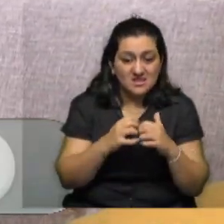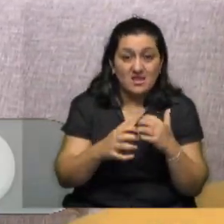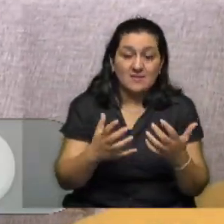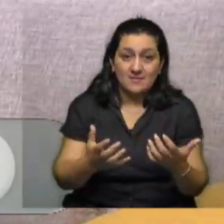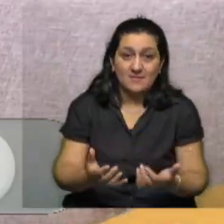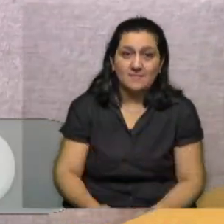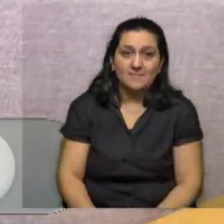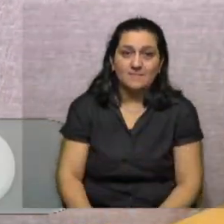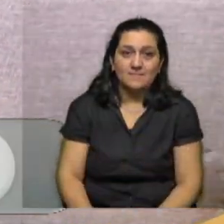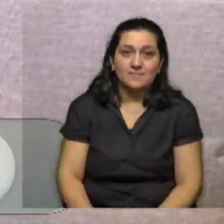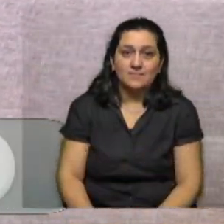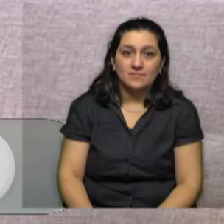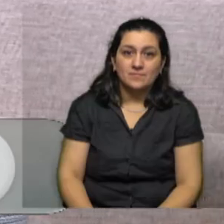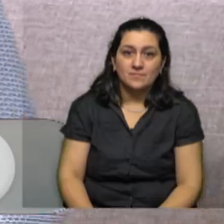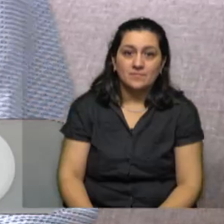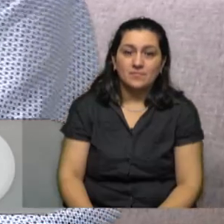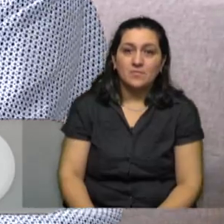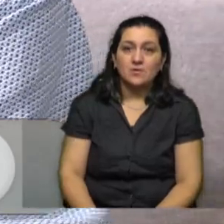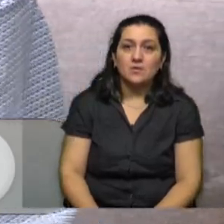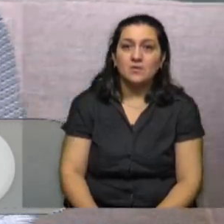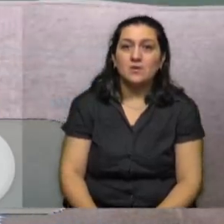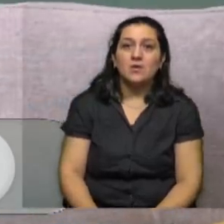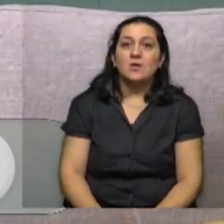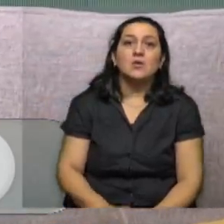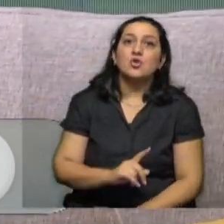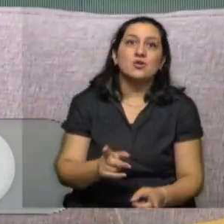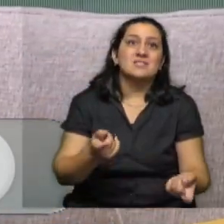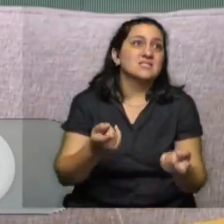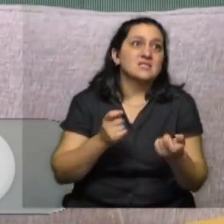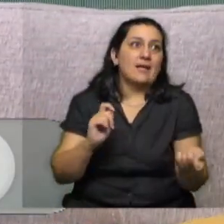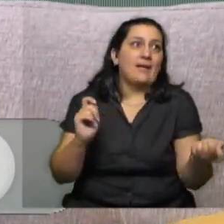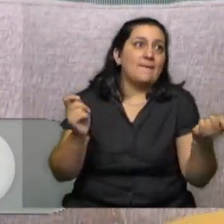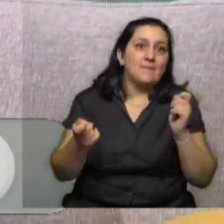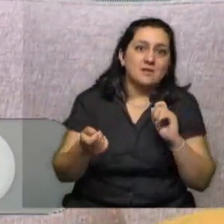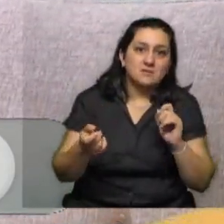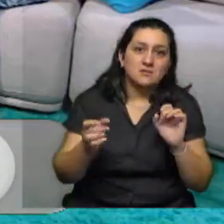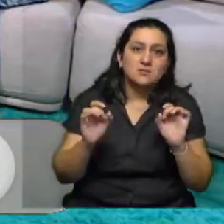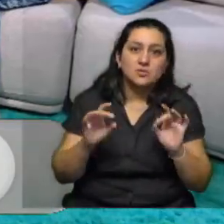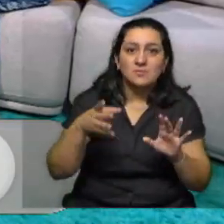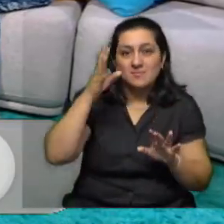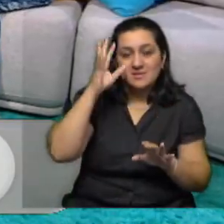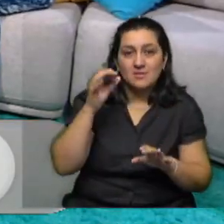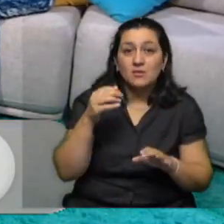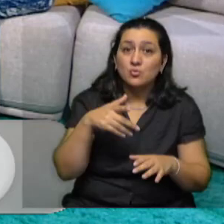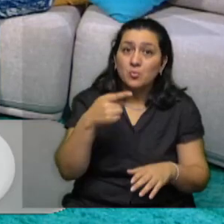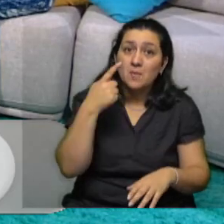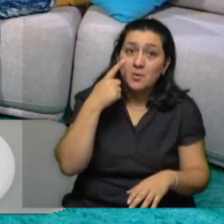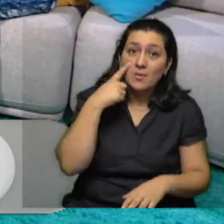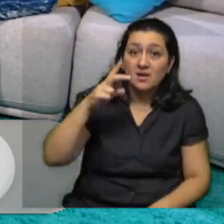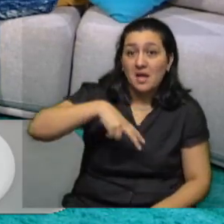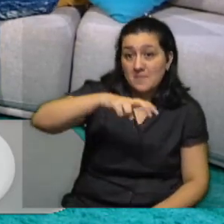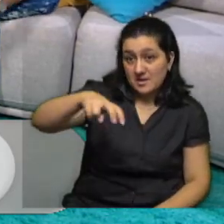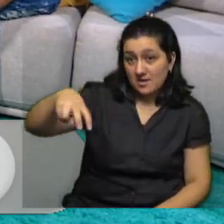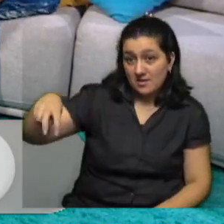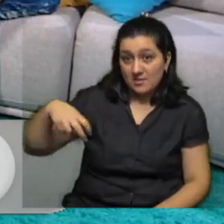campos de electrofrecuencias que no vemos. Punto. No nos levántate vamos a desmayar, y anda, ni vamos Claudio. A ni nada. Levántate. Dice que podés hacer vamos a hacer la experiencia. Qué